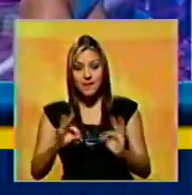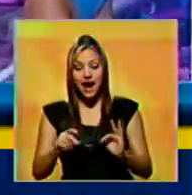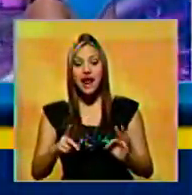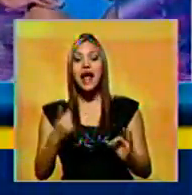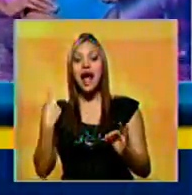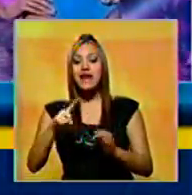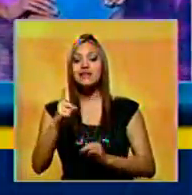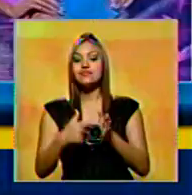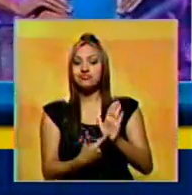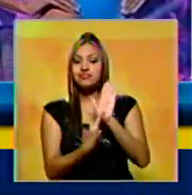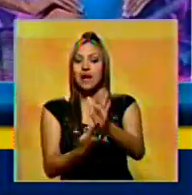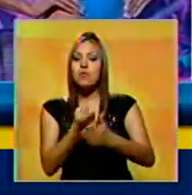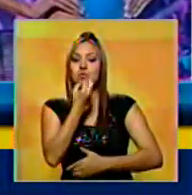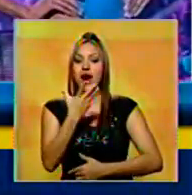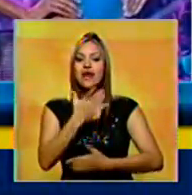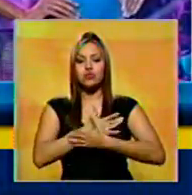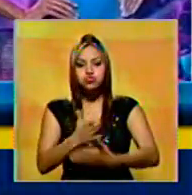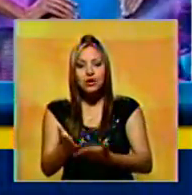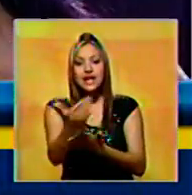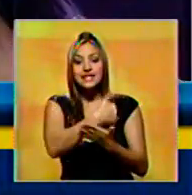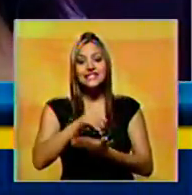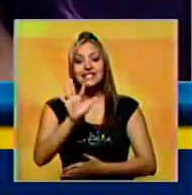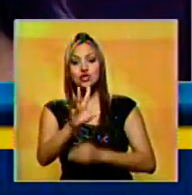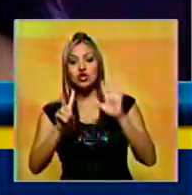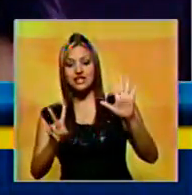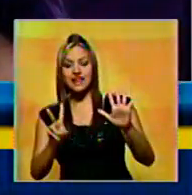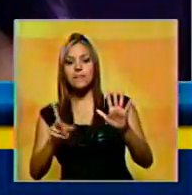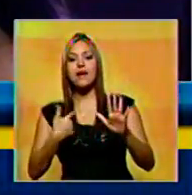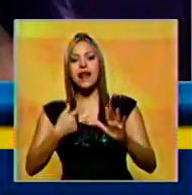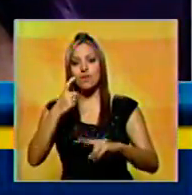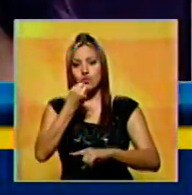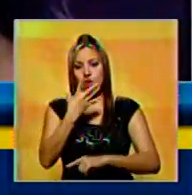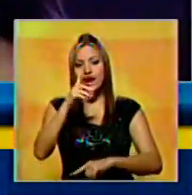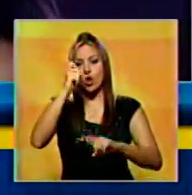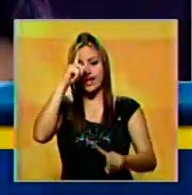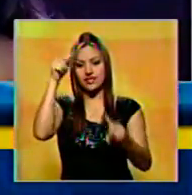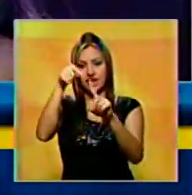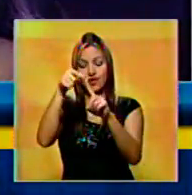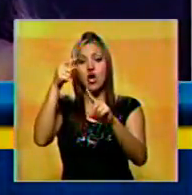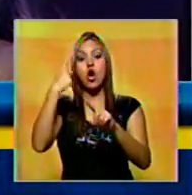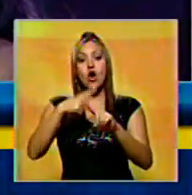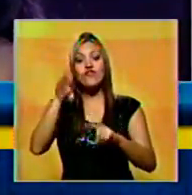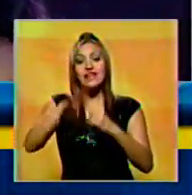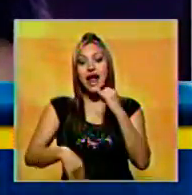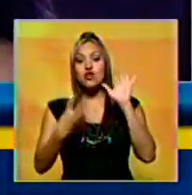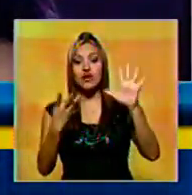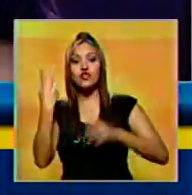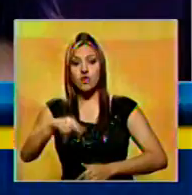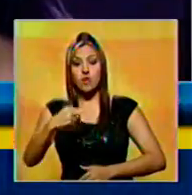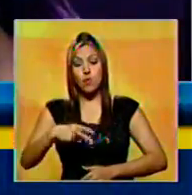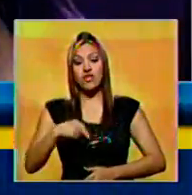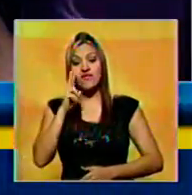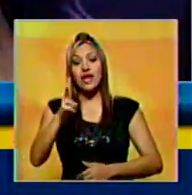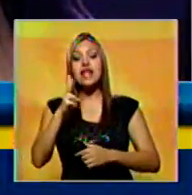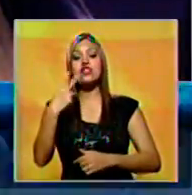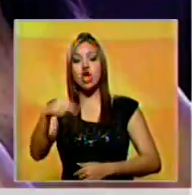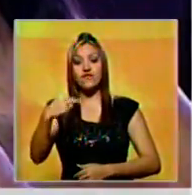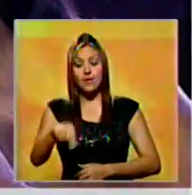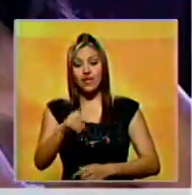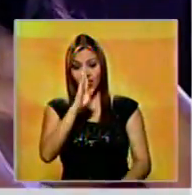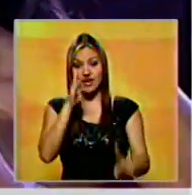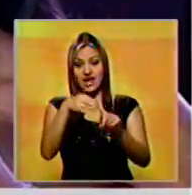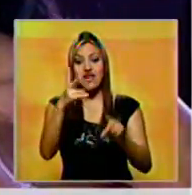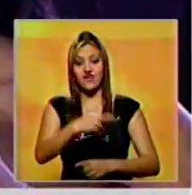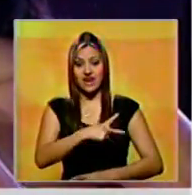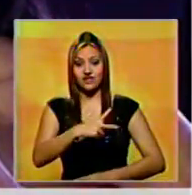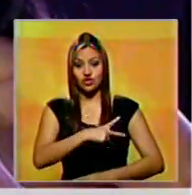de caridad tendrán lugar el 5 y el 7. Finalmente, la noche del certamen será el 9 de noviembre y usted podrá disfrutarla en vivo y directo por